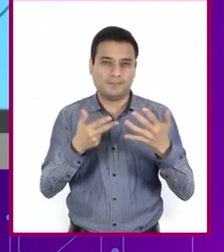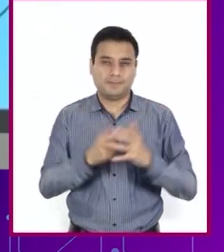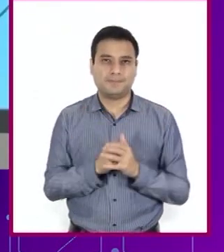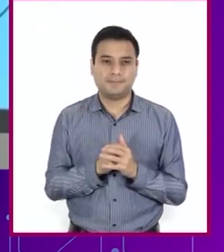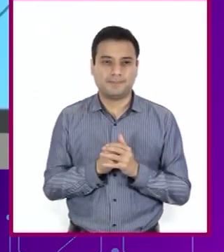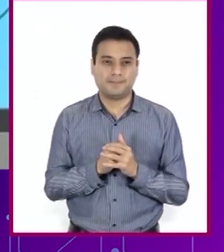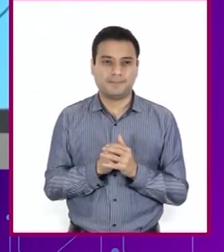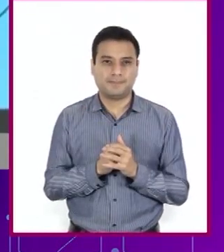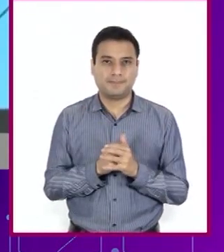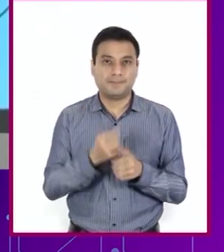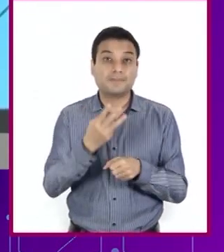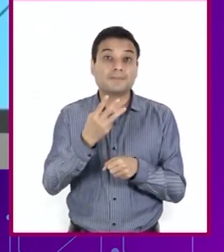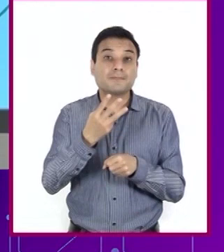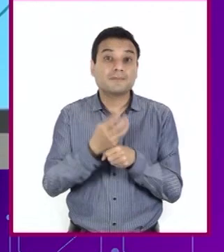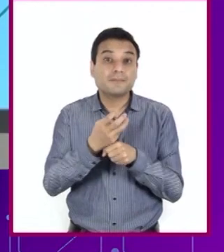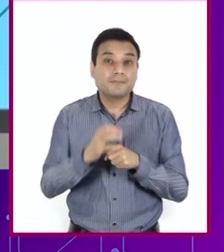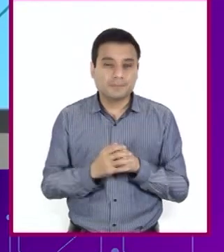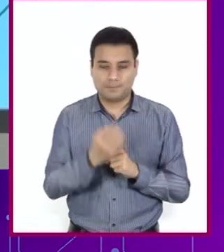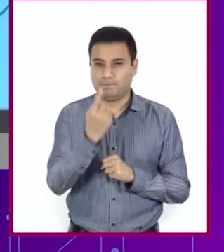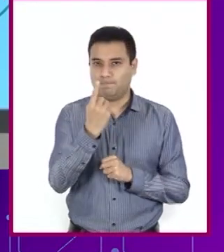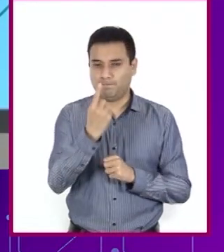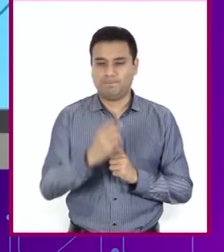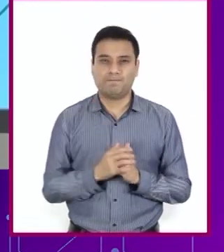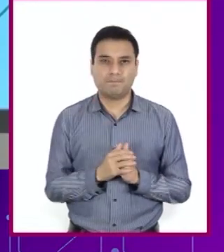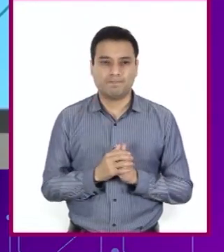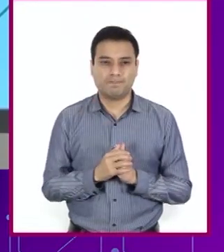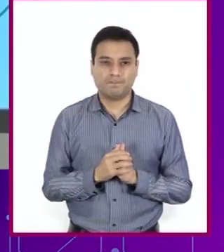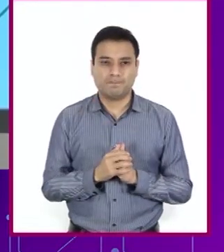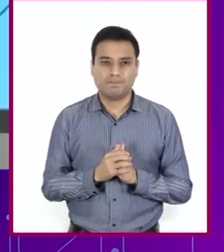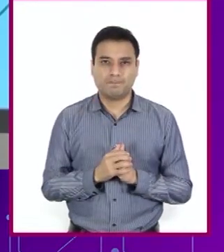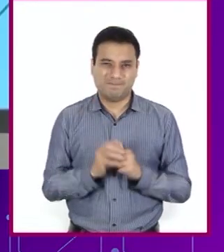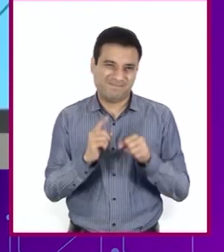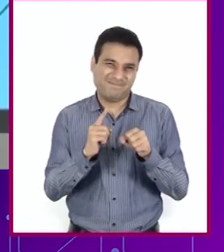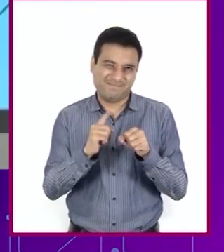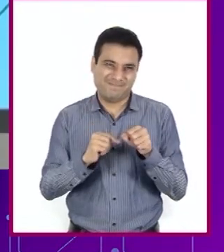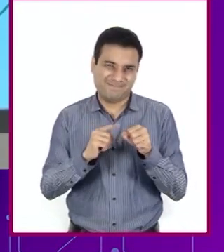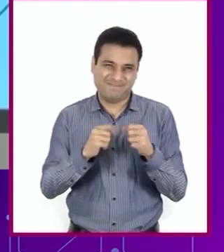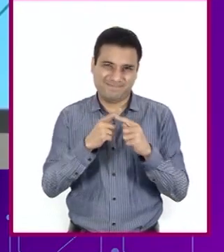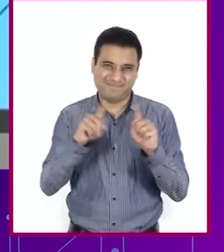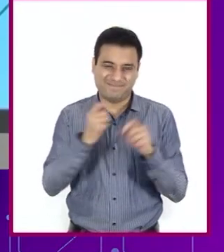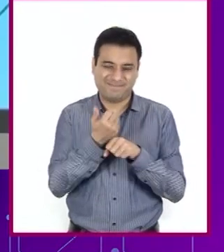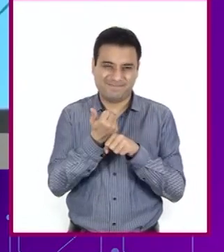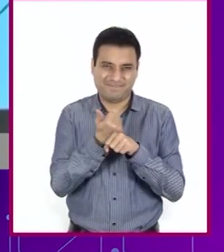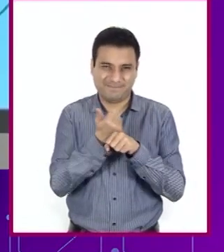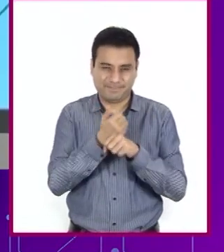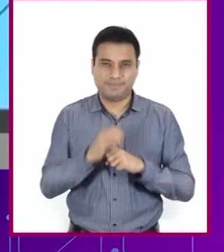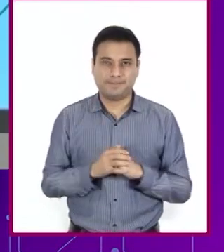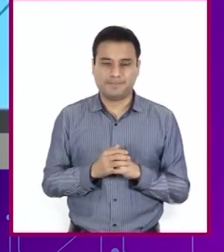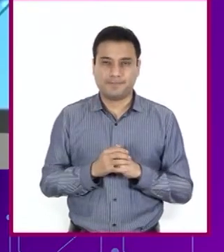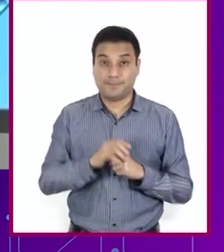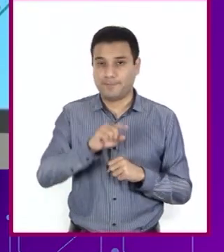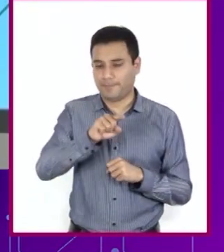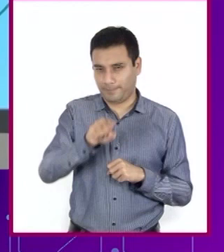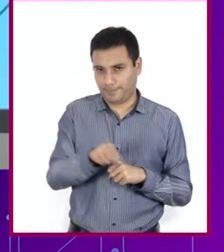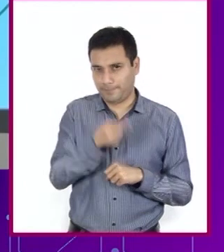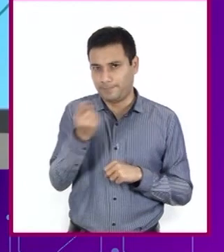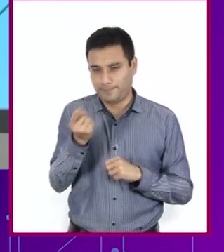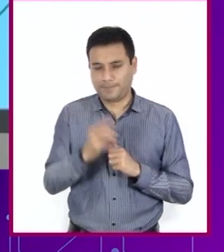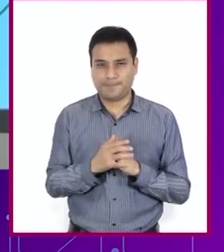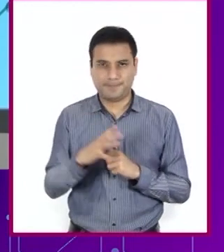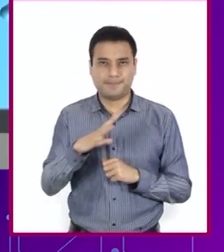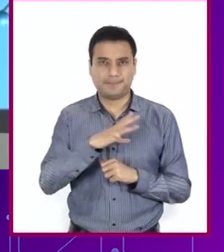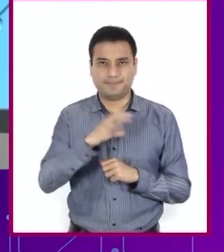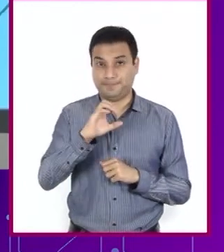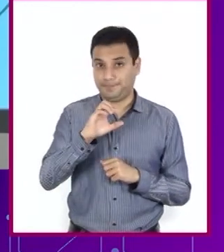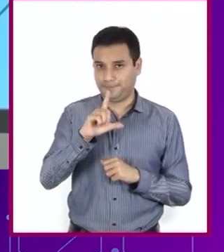y 1 solo en el tercer nivel, que incluso aparece de un color diferente. Del lado derecho tenemos al